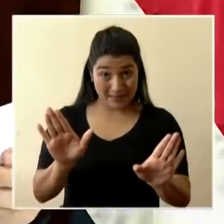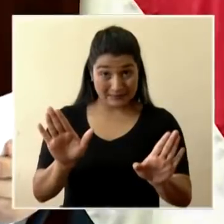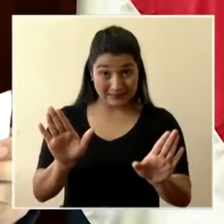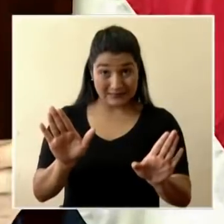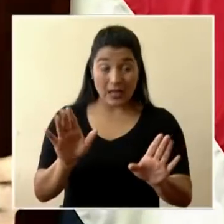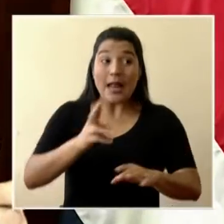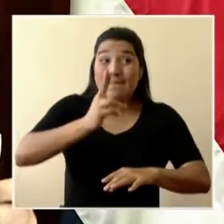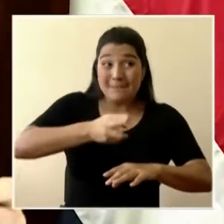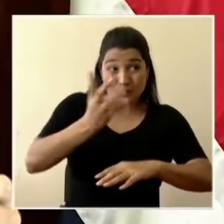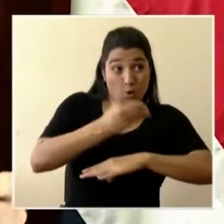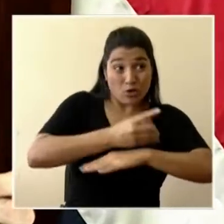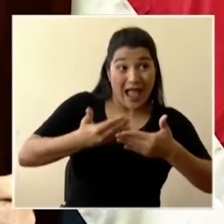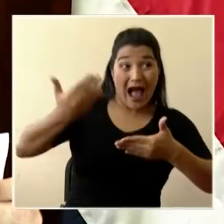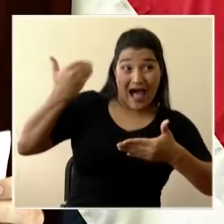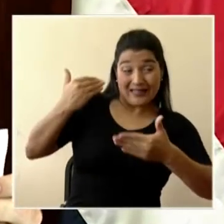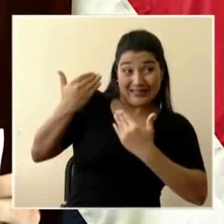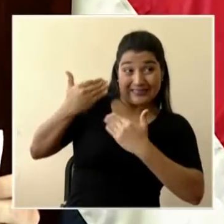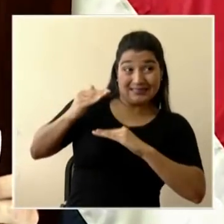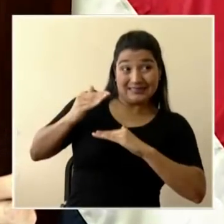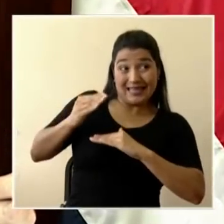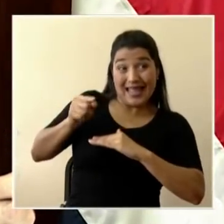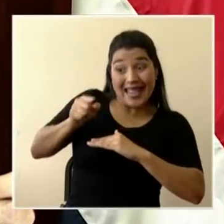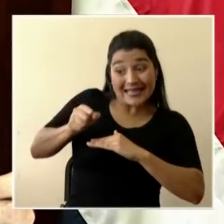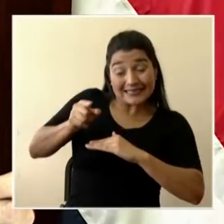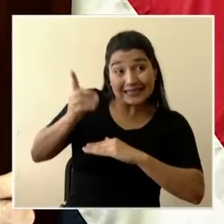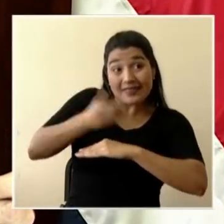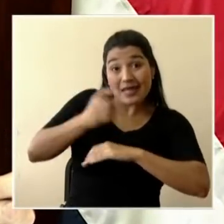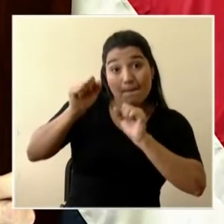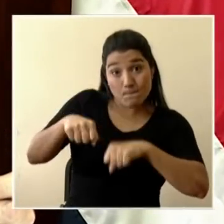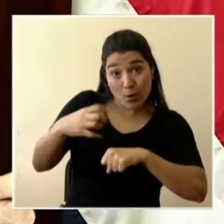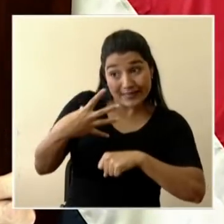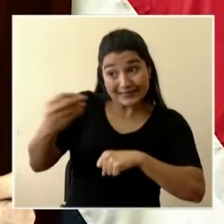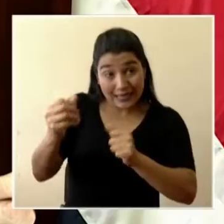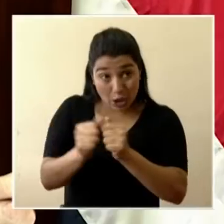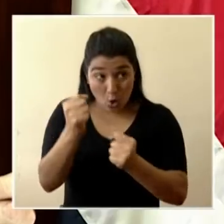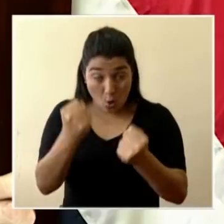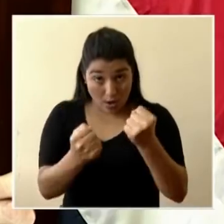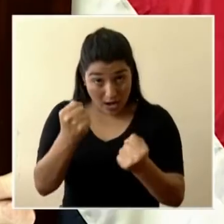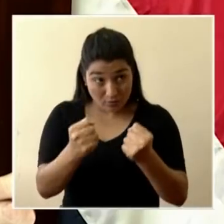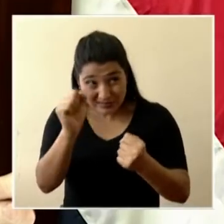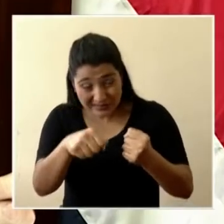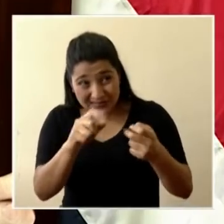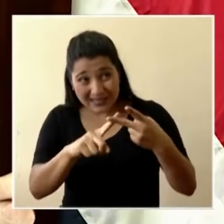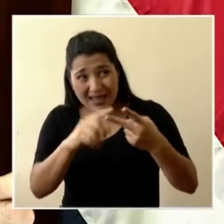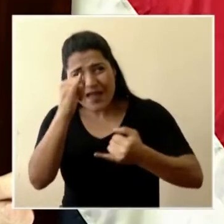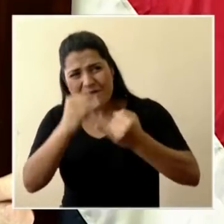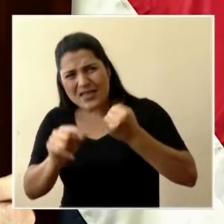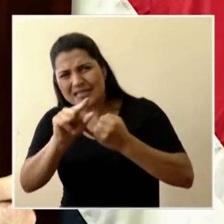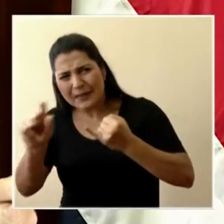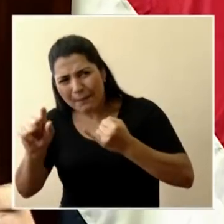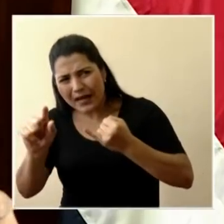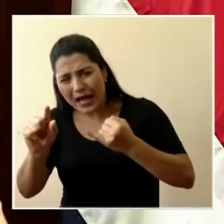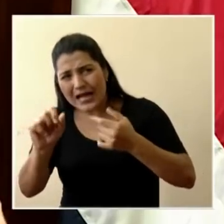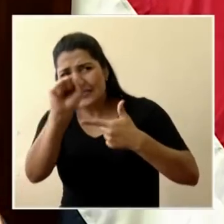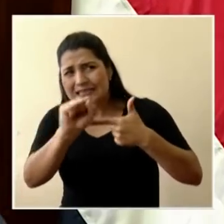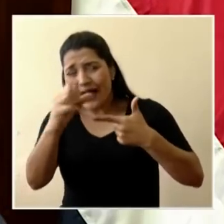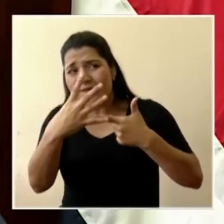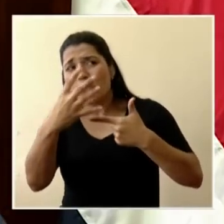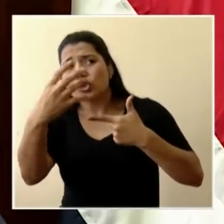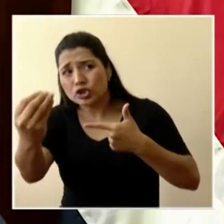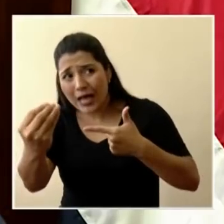tenía restricción es el día que va a poder sacar el carro. Y los fines de semana, sábados circulan impares y domingo pares. ¿Es así? No,